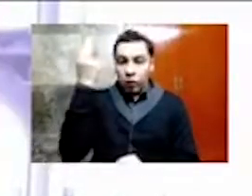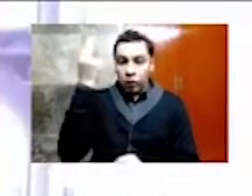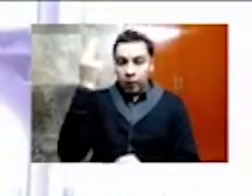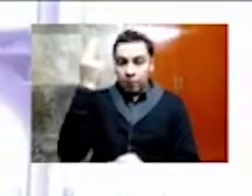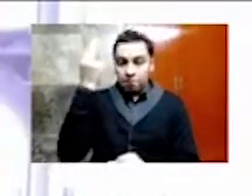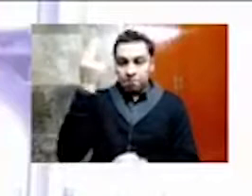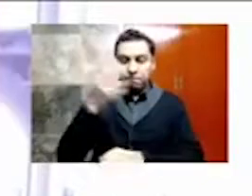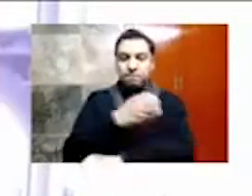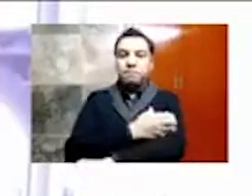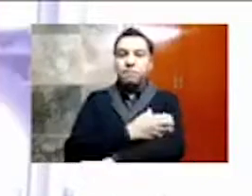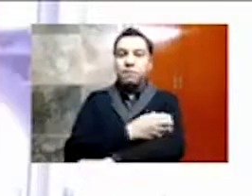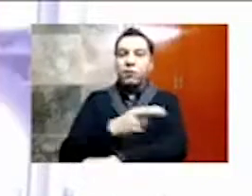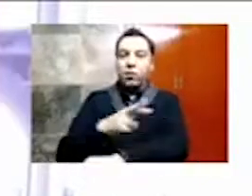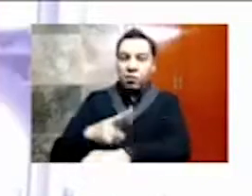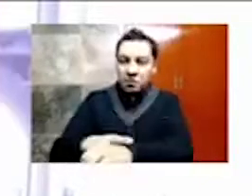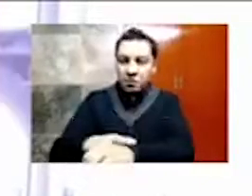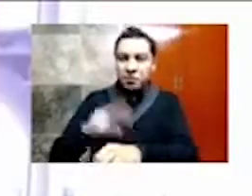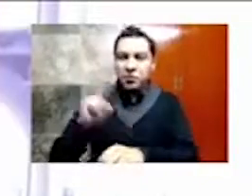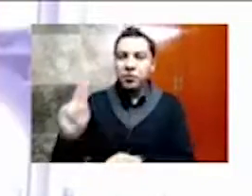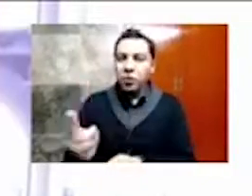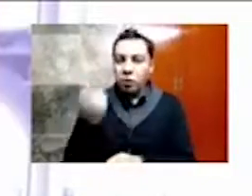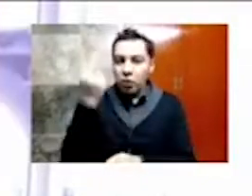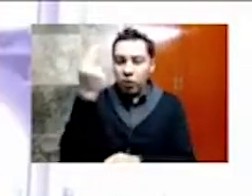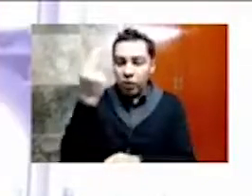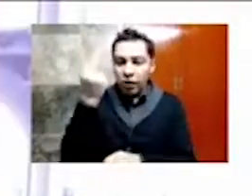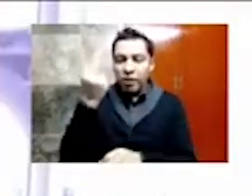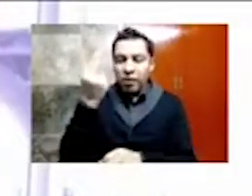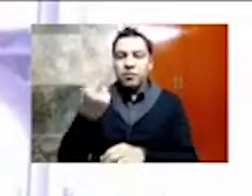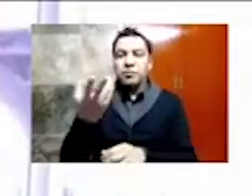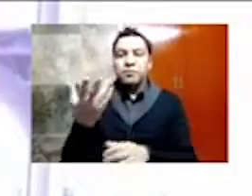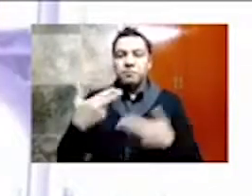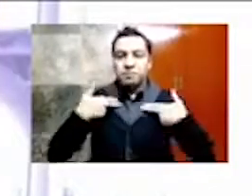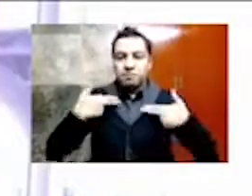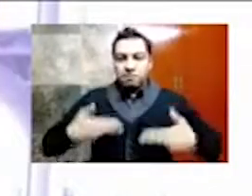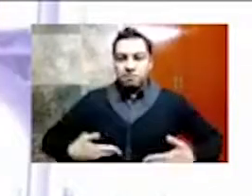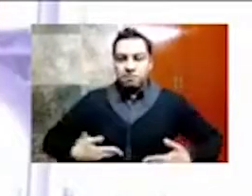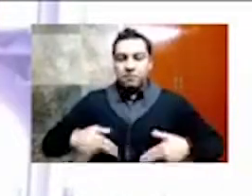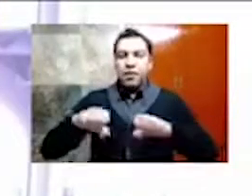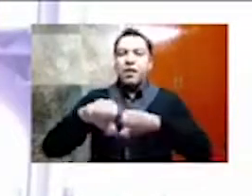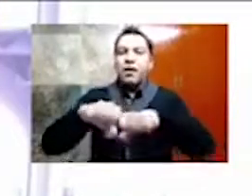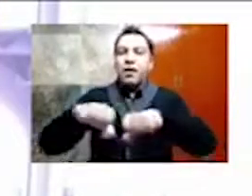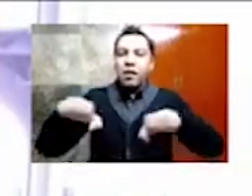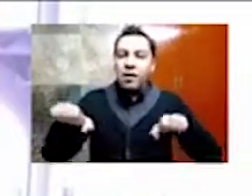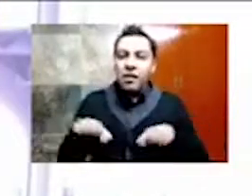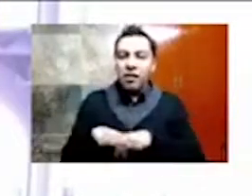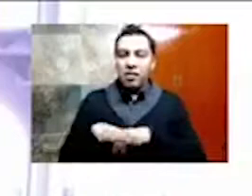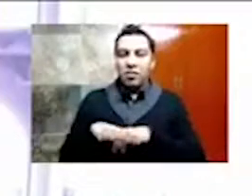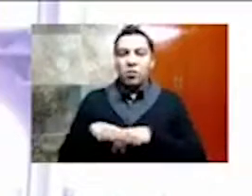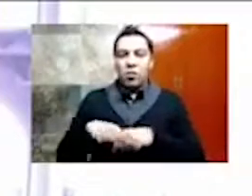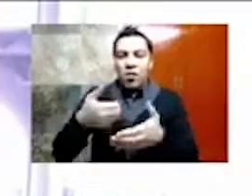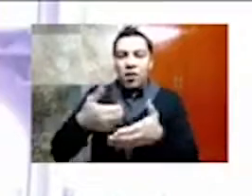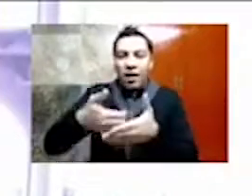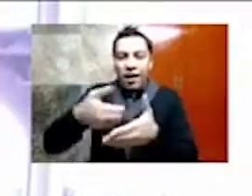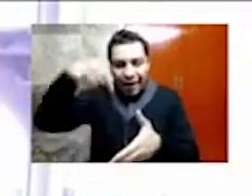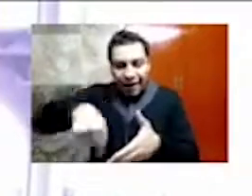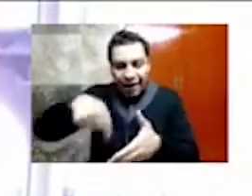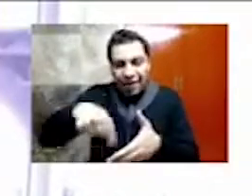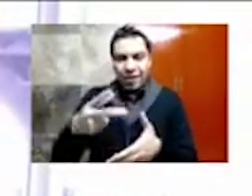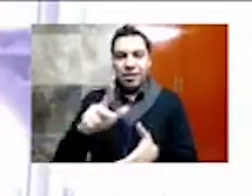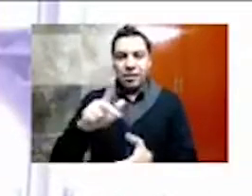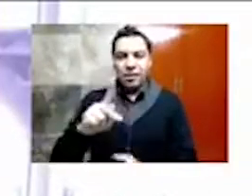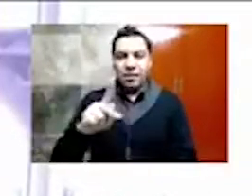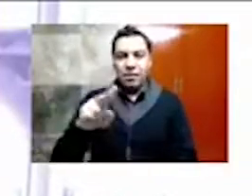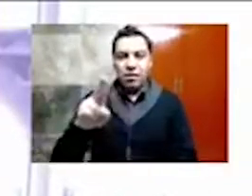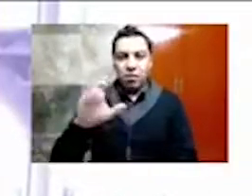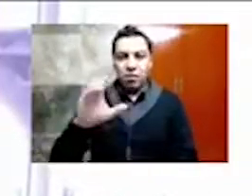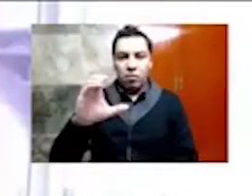Coordinación de Humanidades y del propio PUEC, al equipo que ha hecho posible esta magnífica serie. En primer lugar, bajo a la maestra